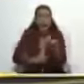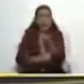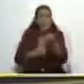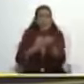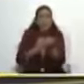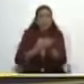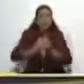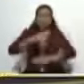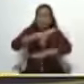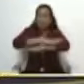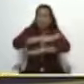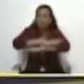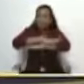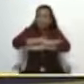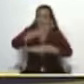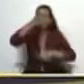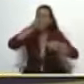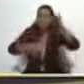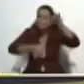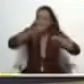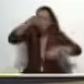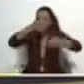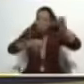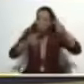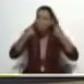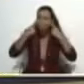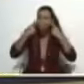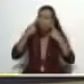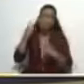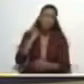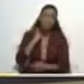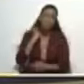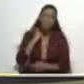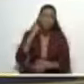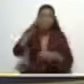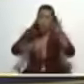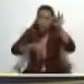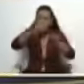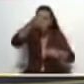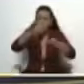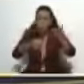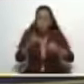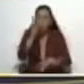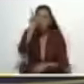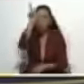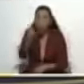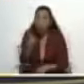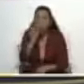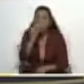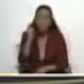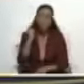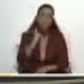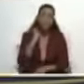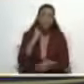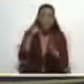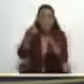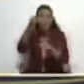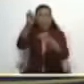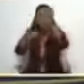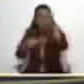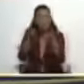para la actuación del fiscal de la República, el fiscal valiente, el fiscal de la